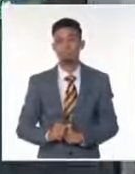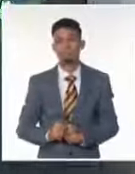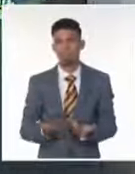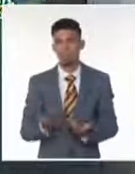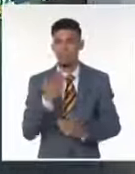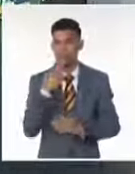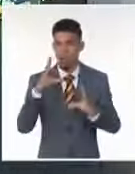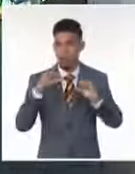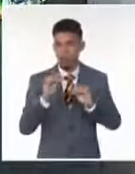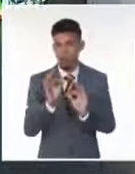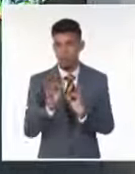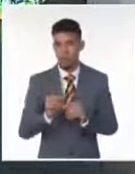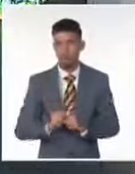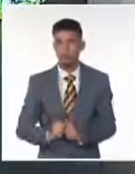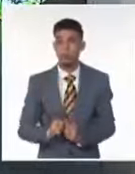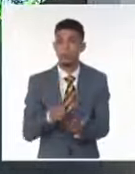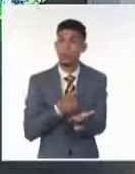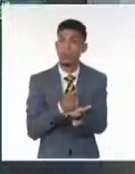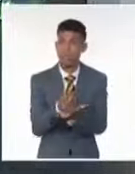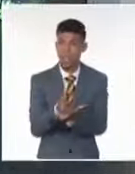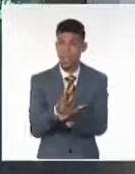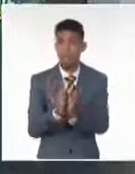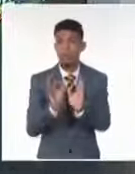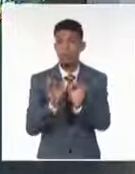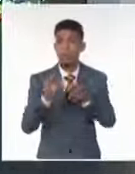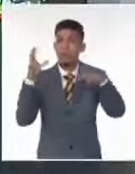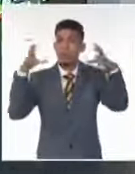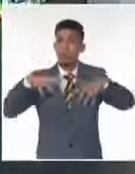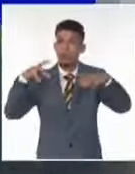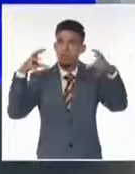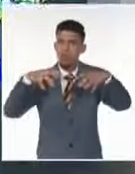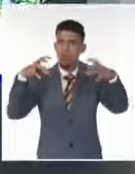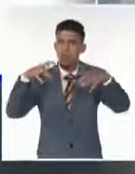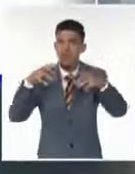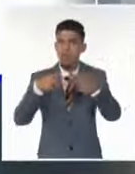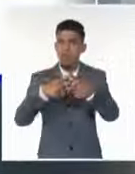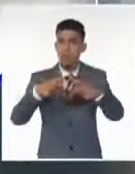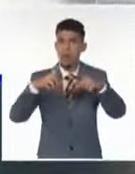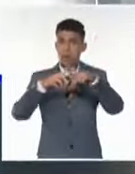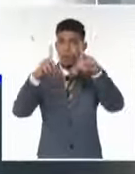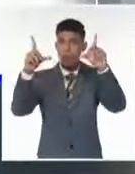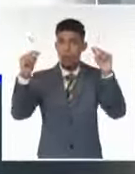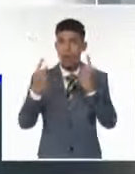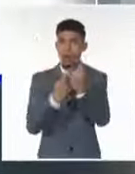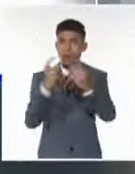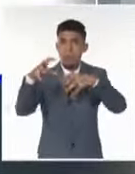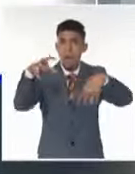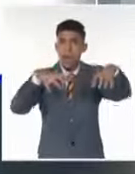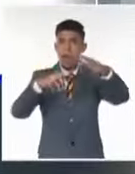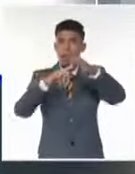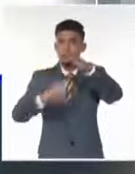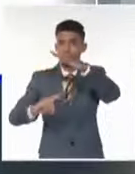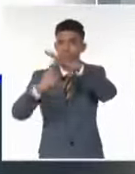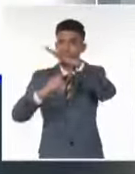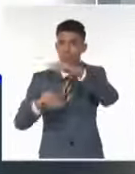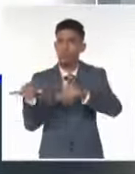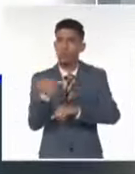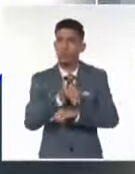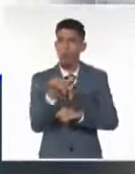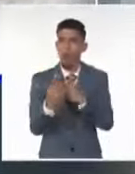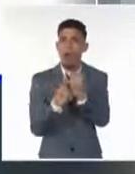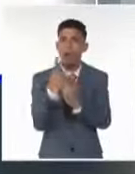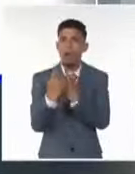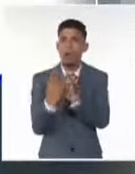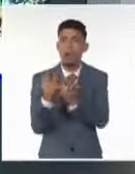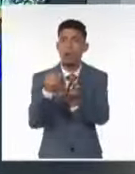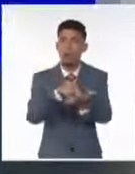Las condiciones pues han seguido siendo favorables para la lluvia en gran parte del país, chubascos y tormentas eléctricas que han ocurrido en algunos casos